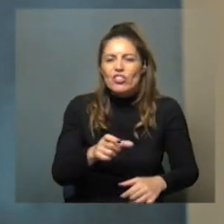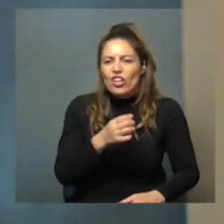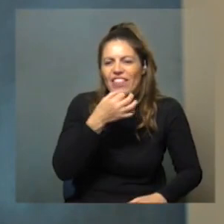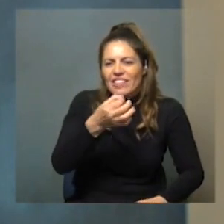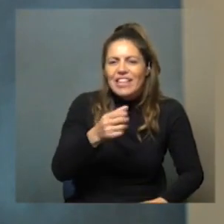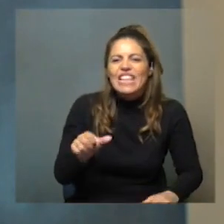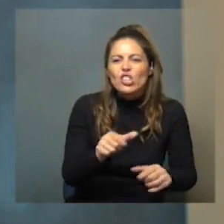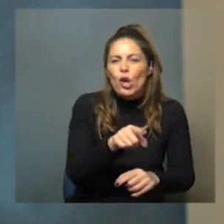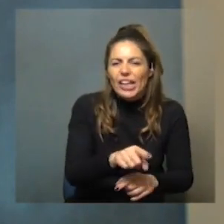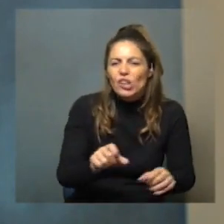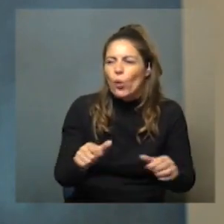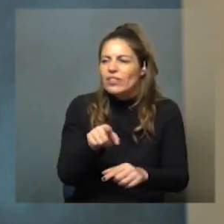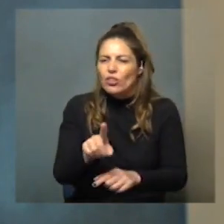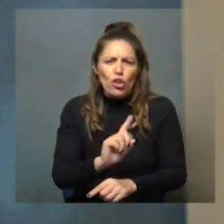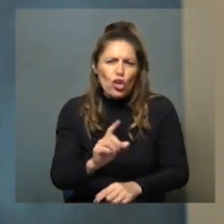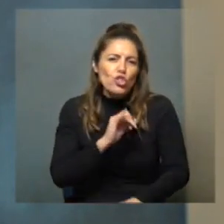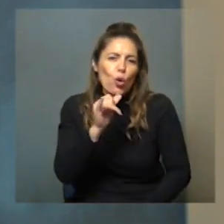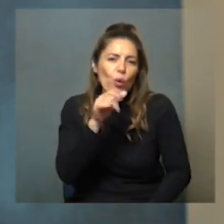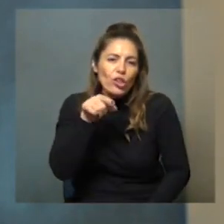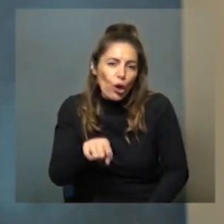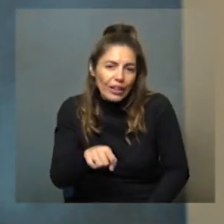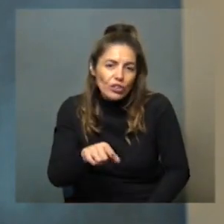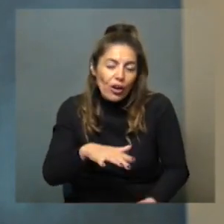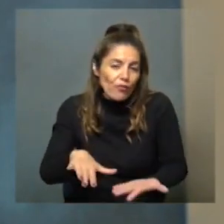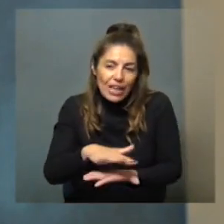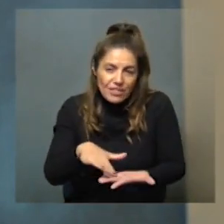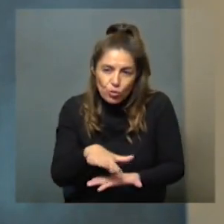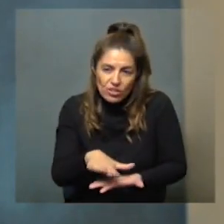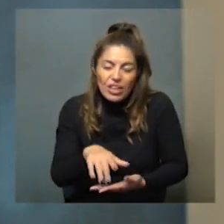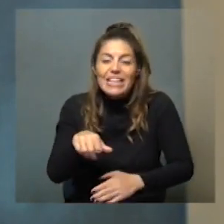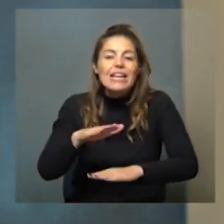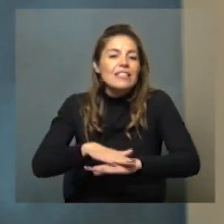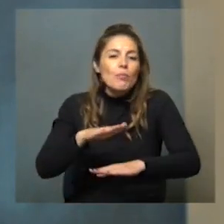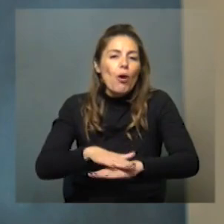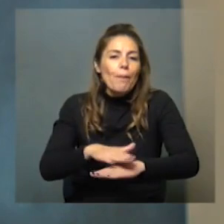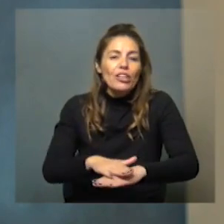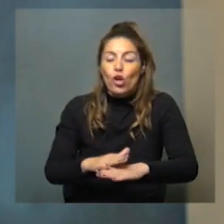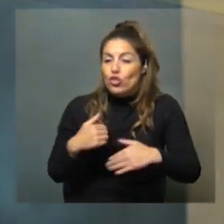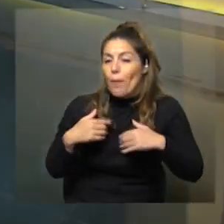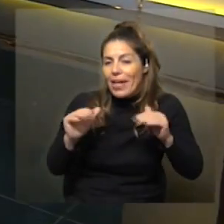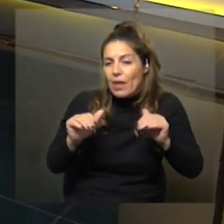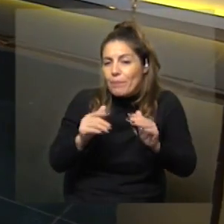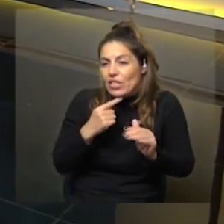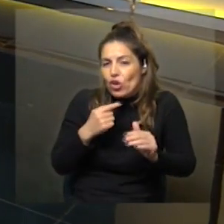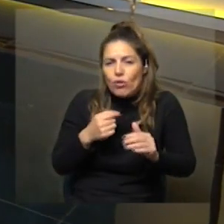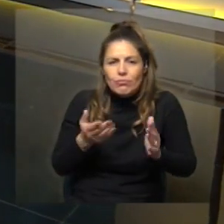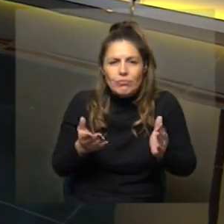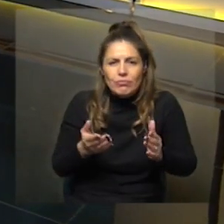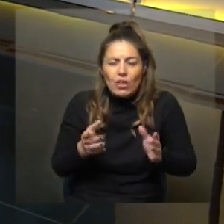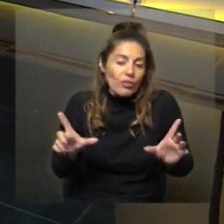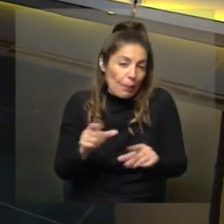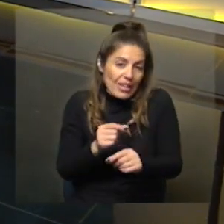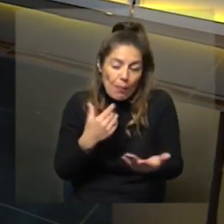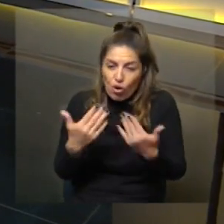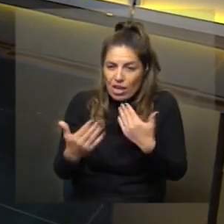no sé, viste. Yo te cuento esto, que es lo que pasó, entonces en el momento que yo me despido de él, digo, dimos por terminada